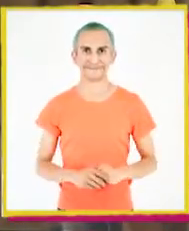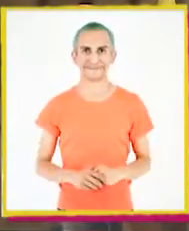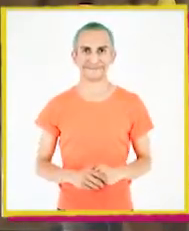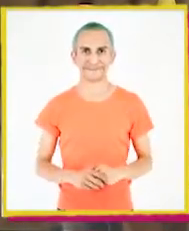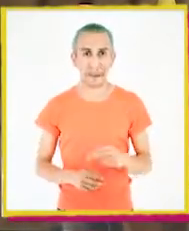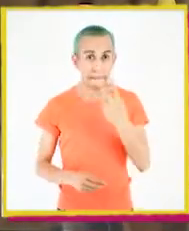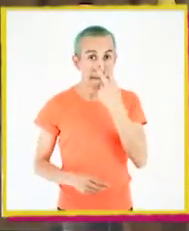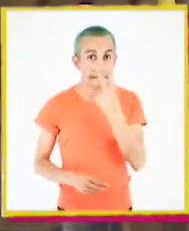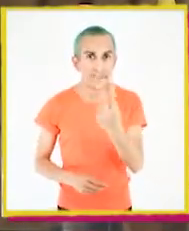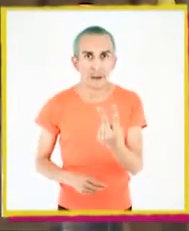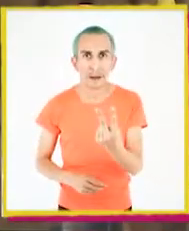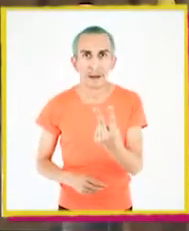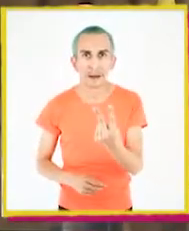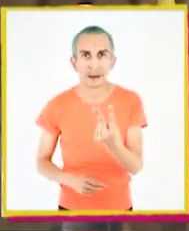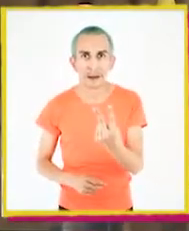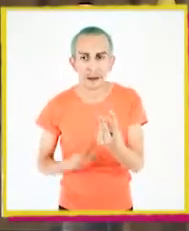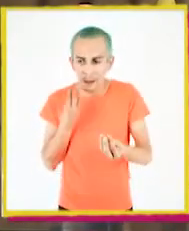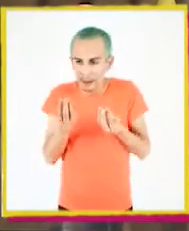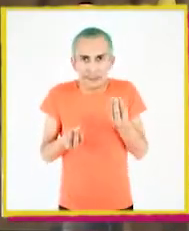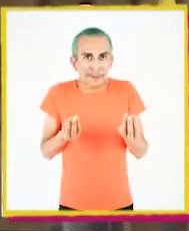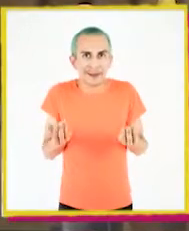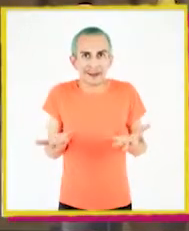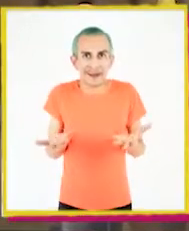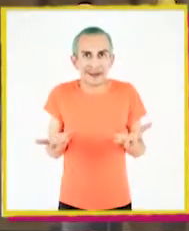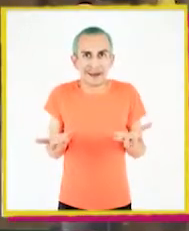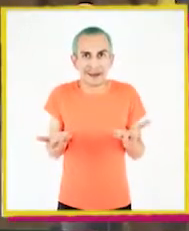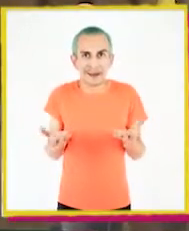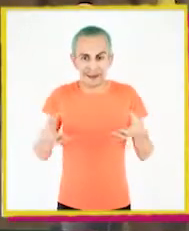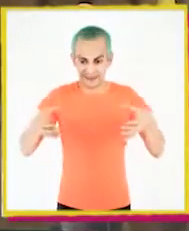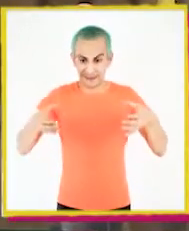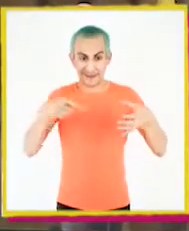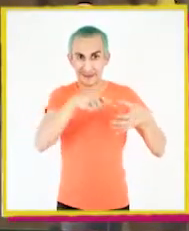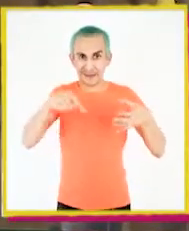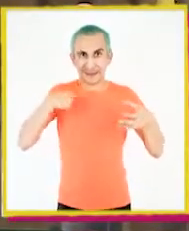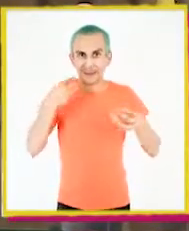Atentos. Miren, ¿qué está pasando?